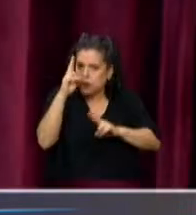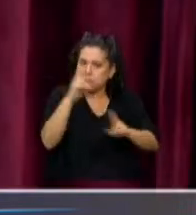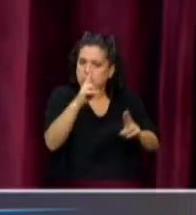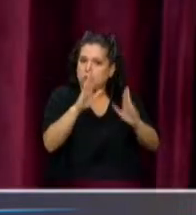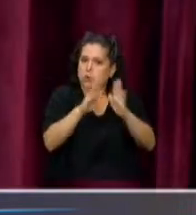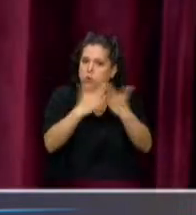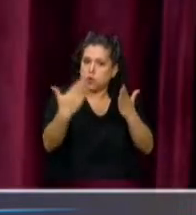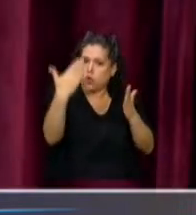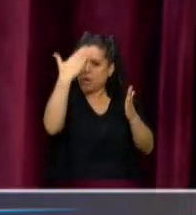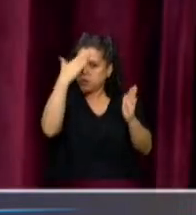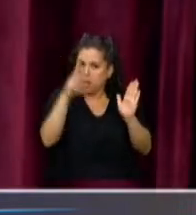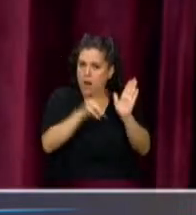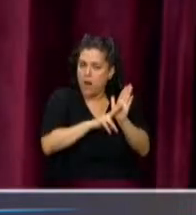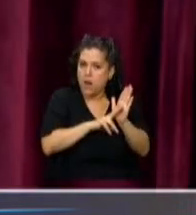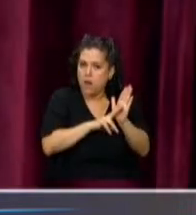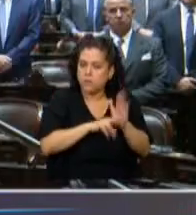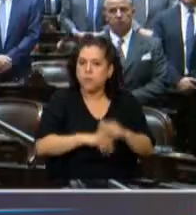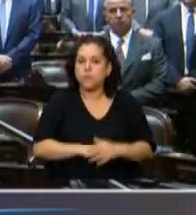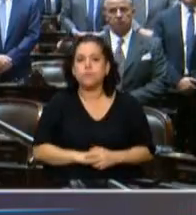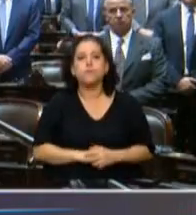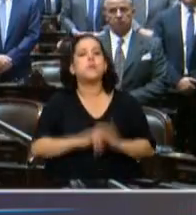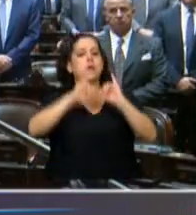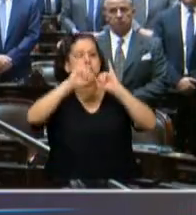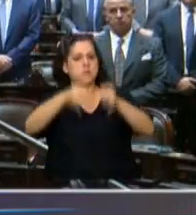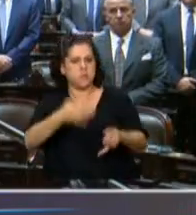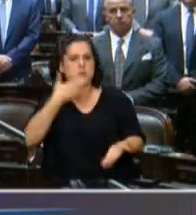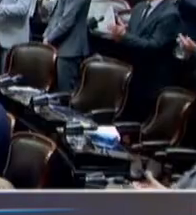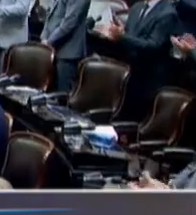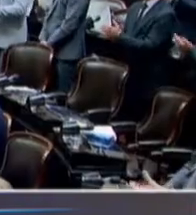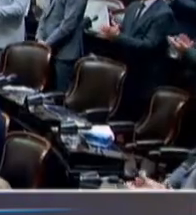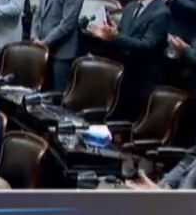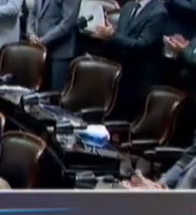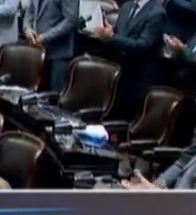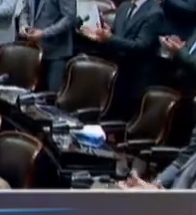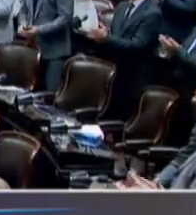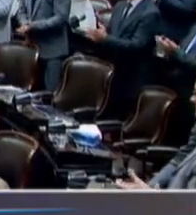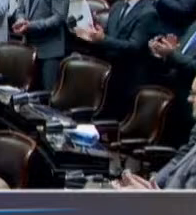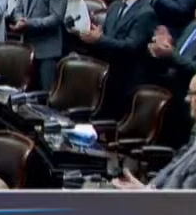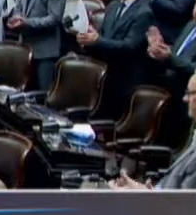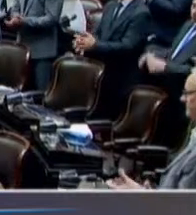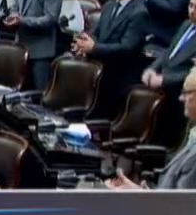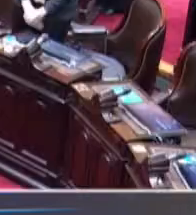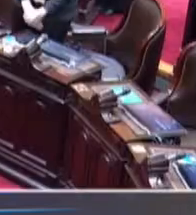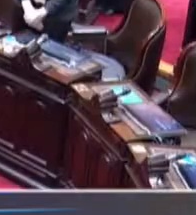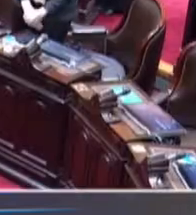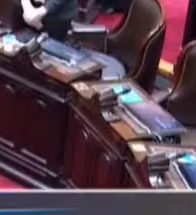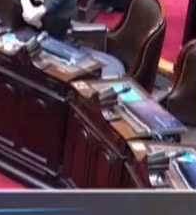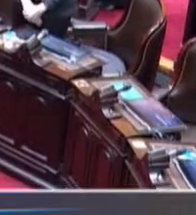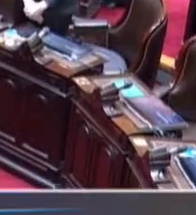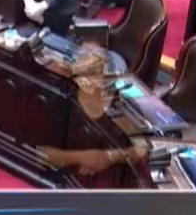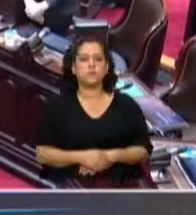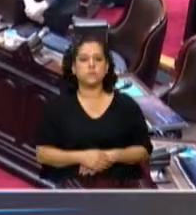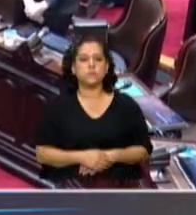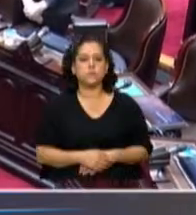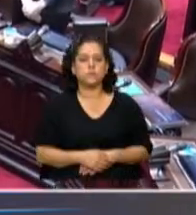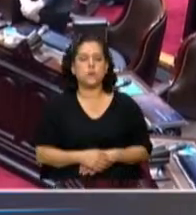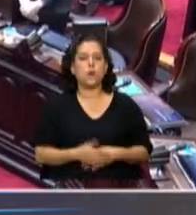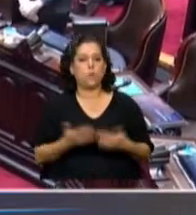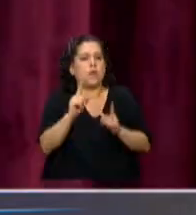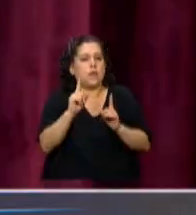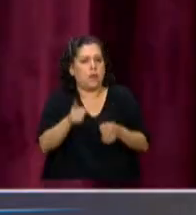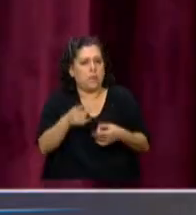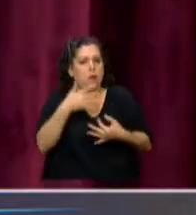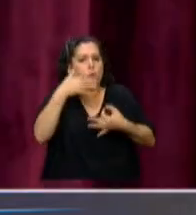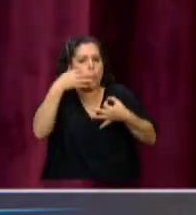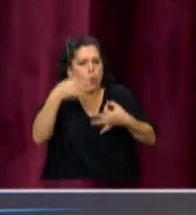esta preparatoria, de los mensajes que dejó esta preparatoria, especialmente en términos de correlación de fuerzas, bueno, obviamente se abre